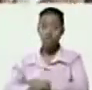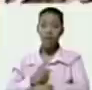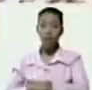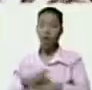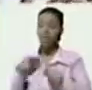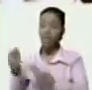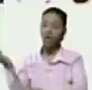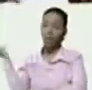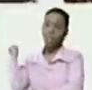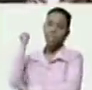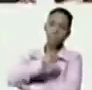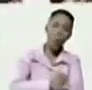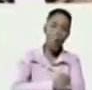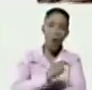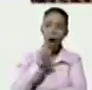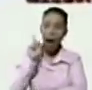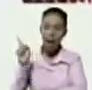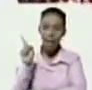una derrota.